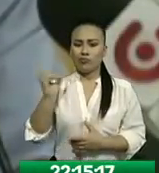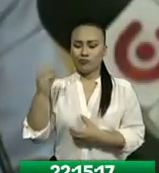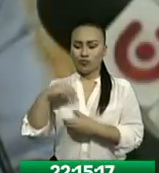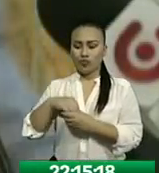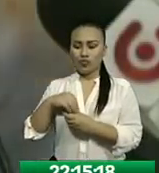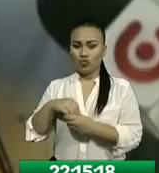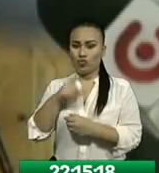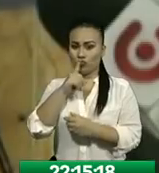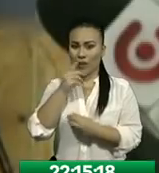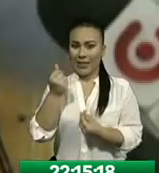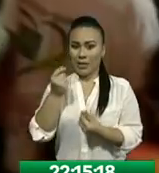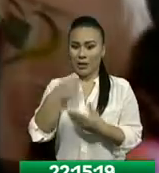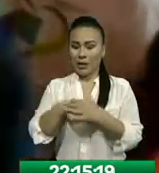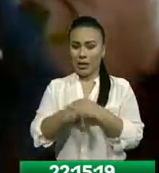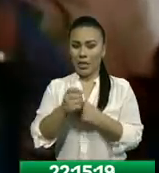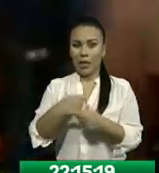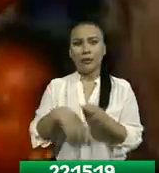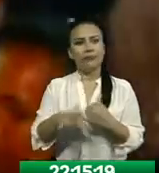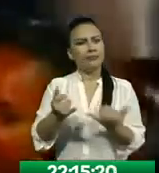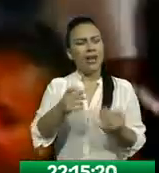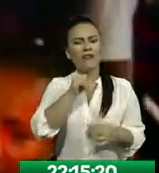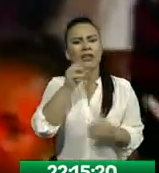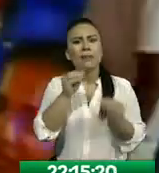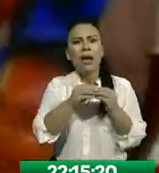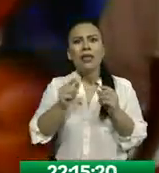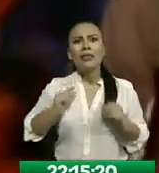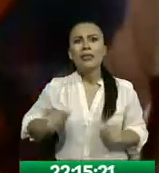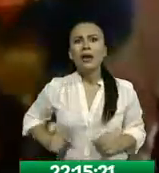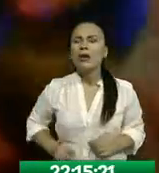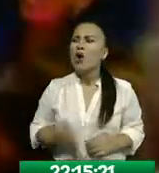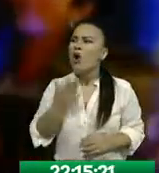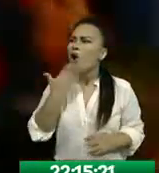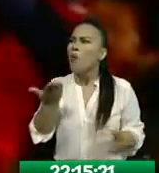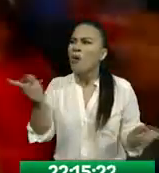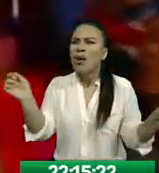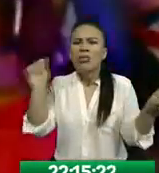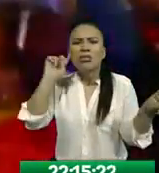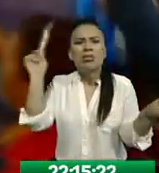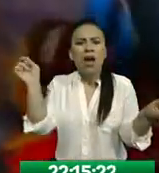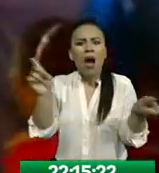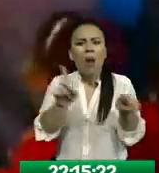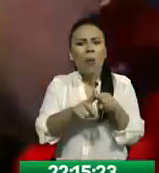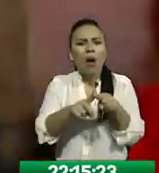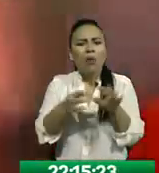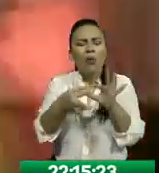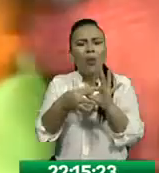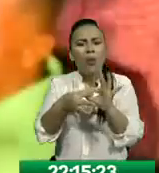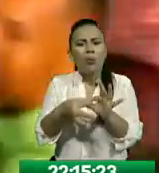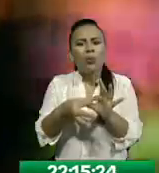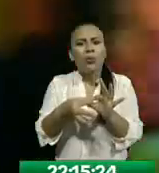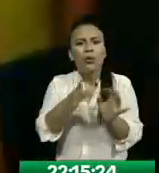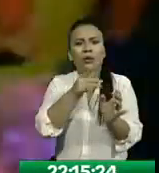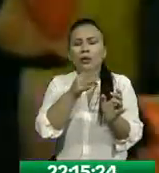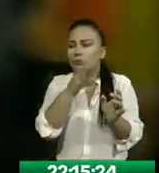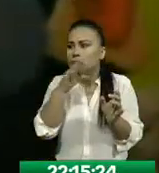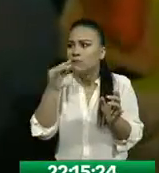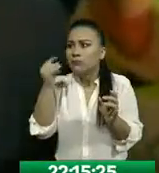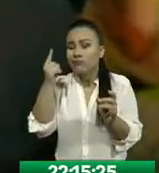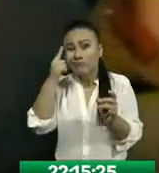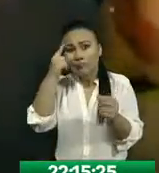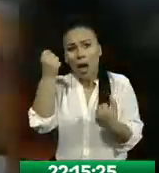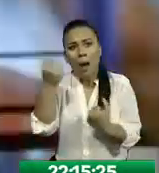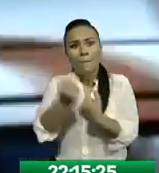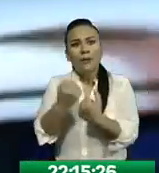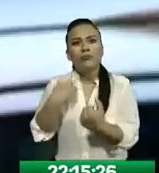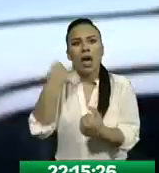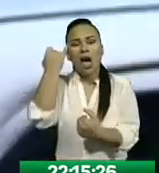ilícito y lavado de activos. No se han dado detalles de este acuerdo político, únicamente los líderes del correísmo han afirmado que esta era su